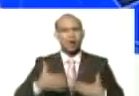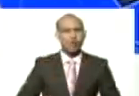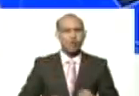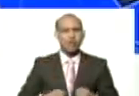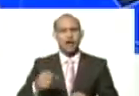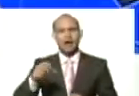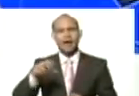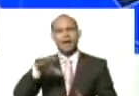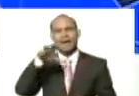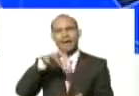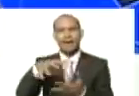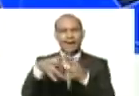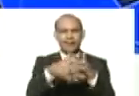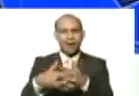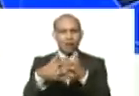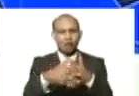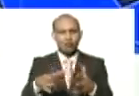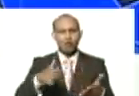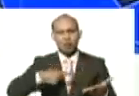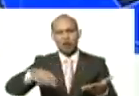había firmado un decreto